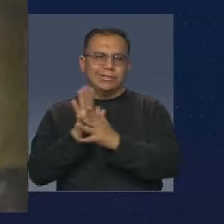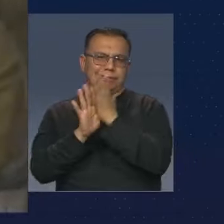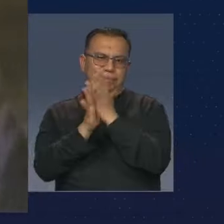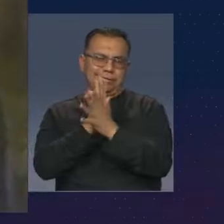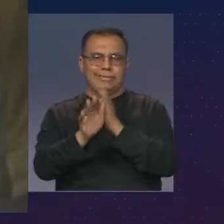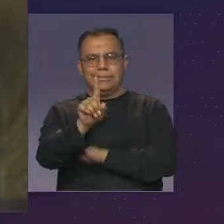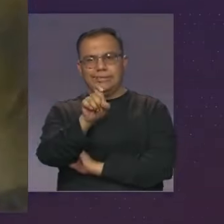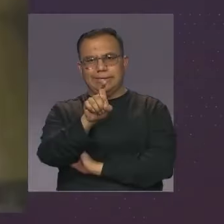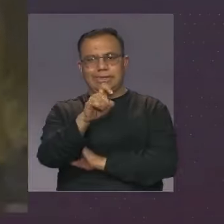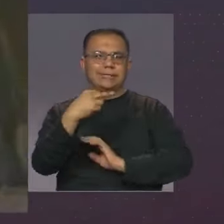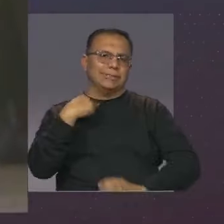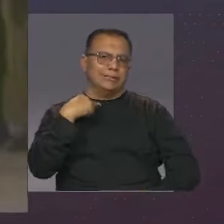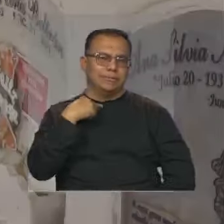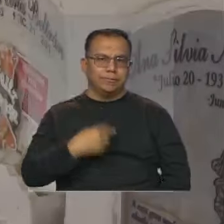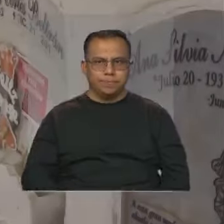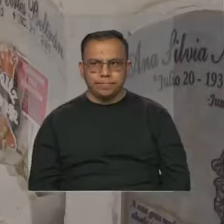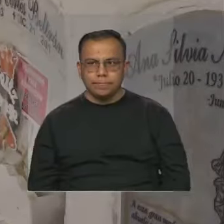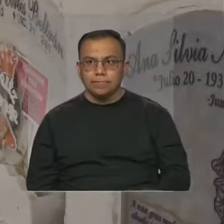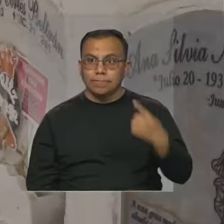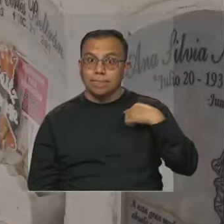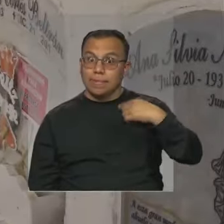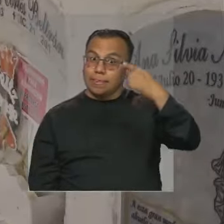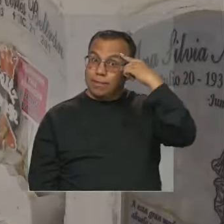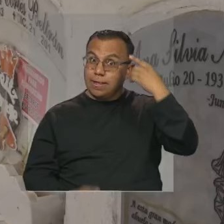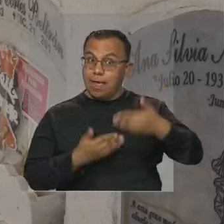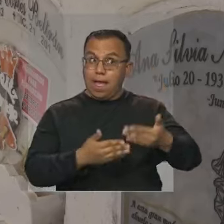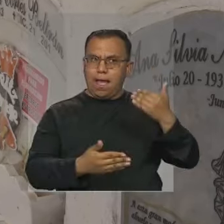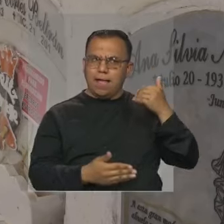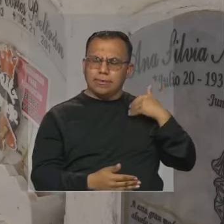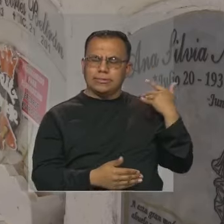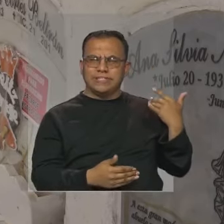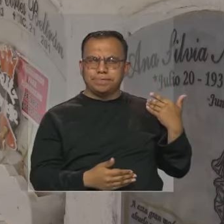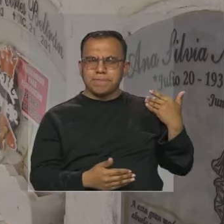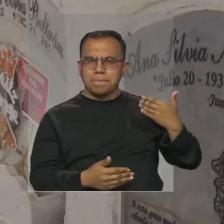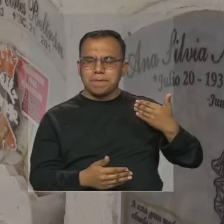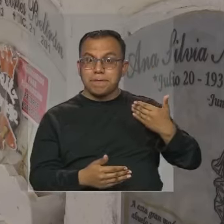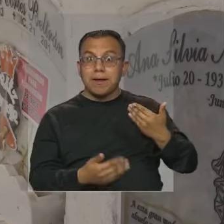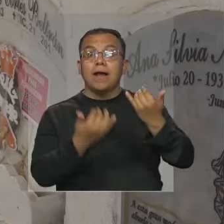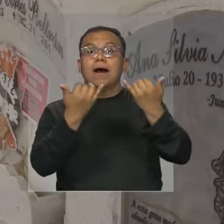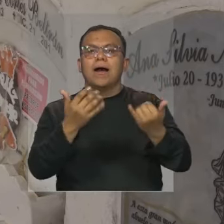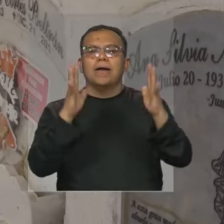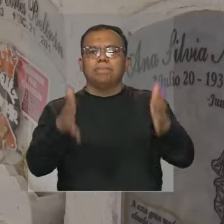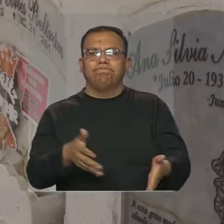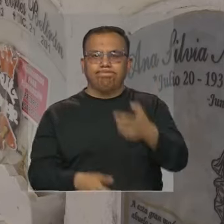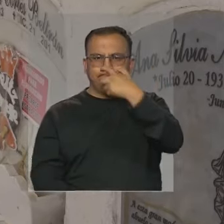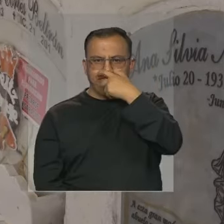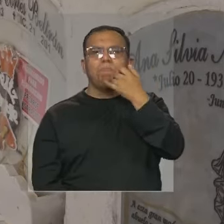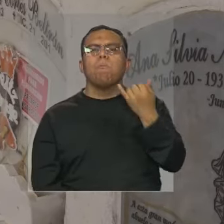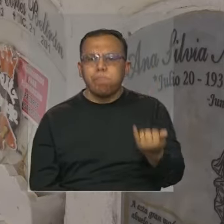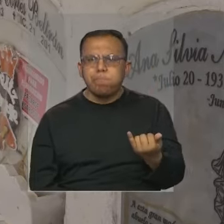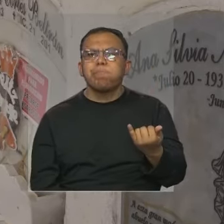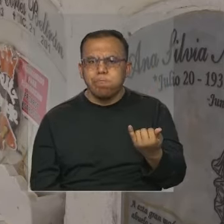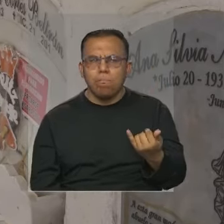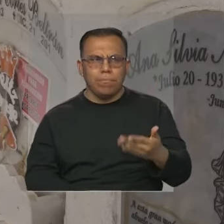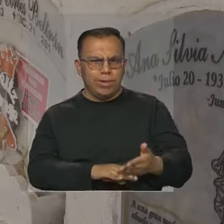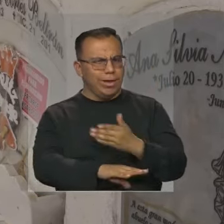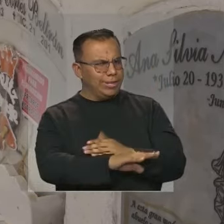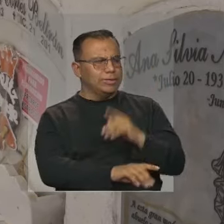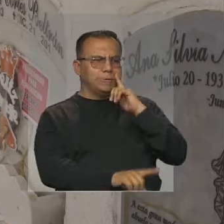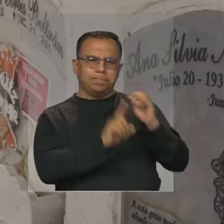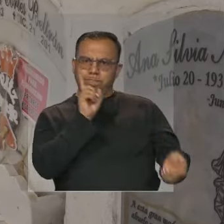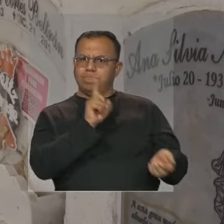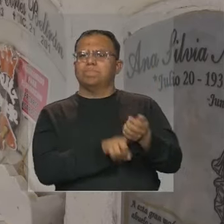ese 6 de noviembre. Eso pensábamos desde el principio, pero eso pues lo vinimos a corroborar hasta ahora, último. O sea, nosotros desde un